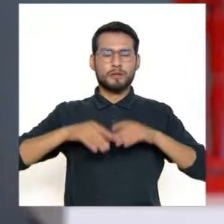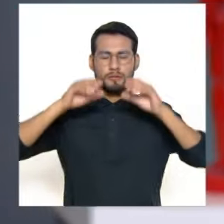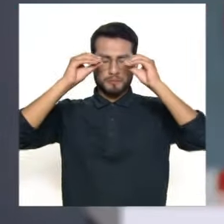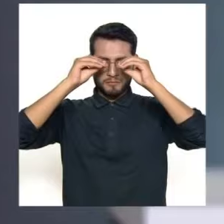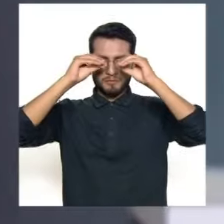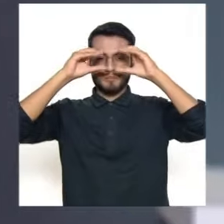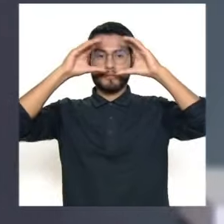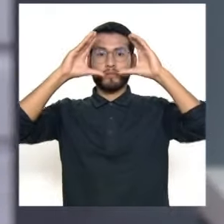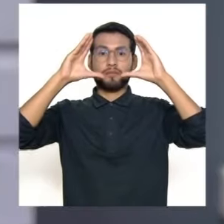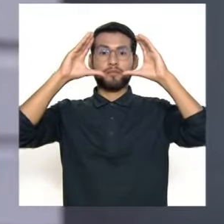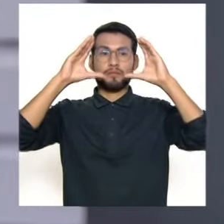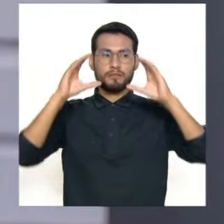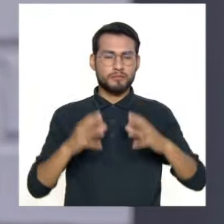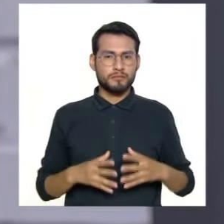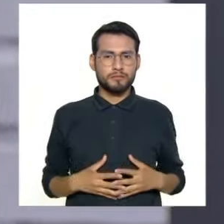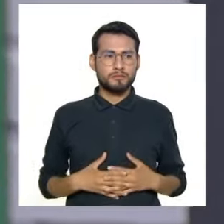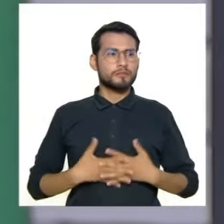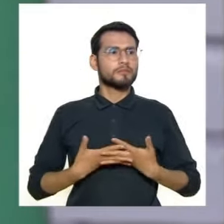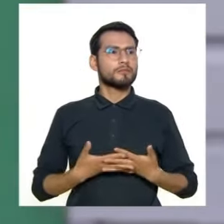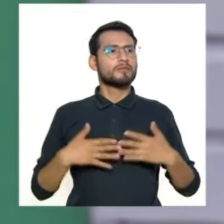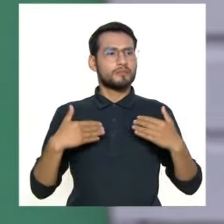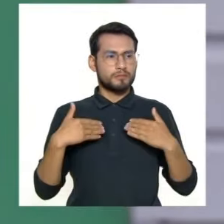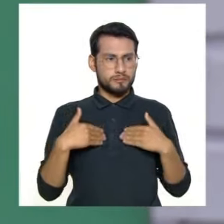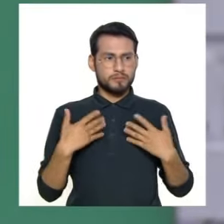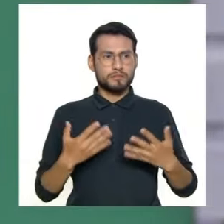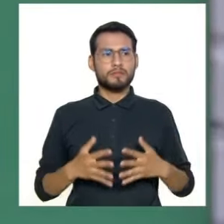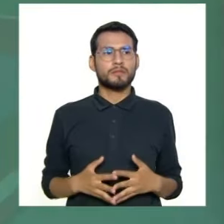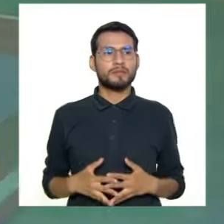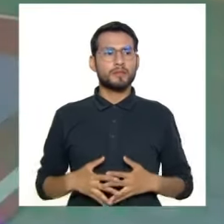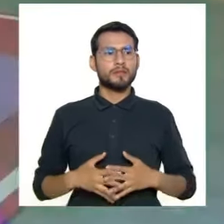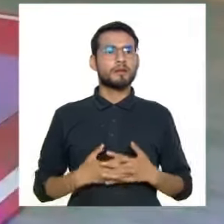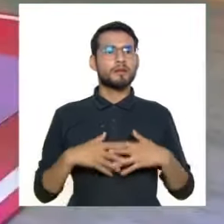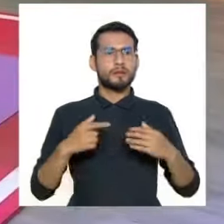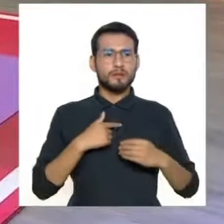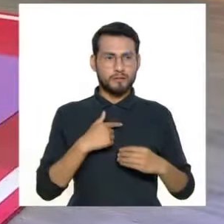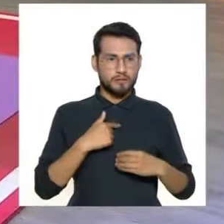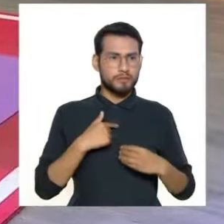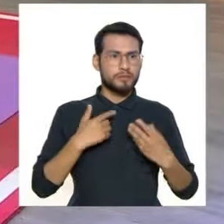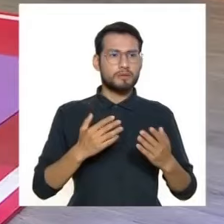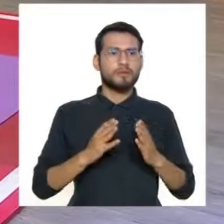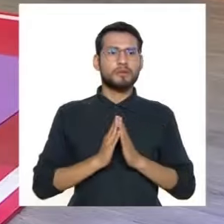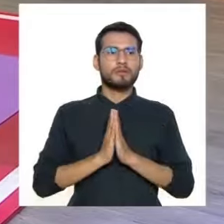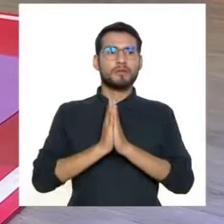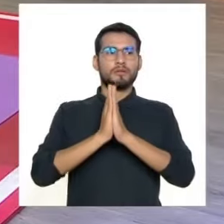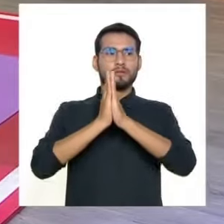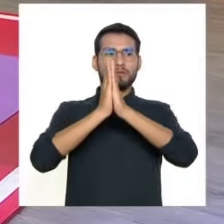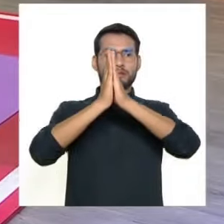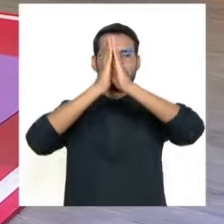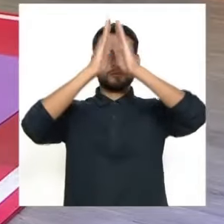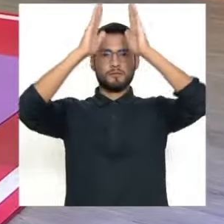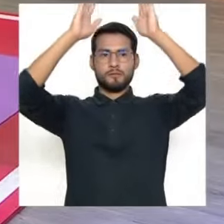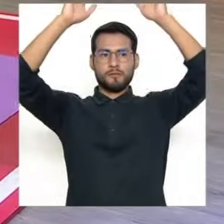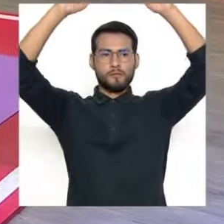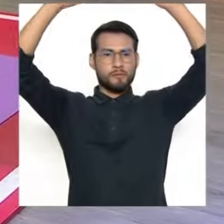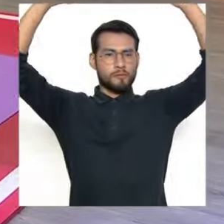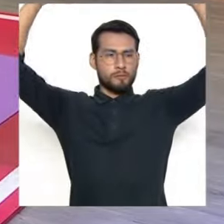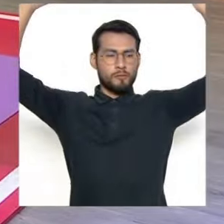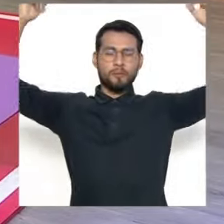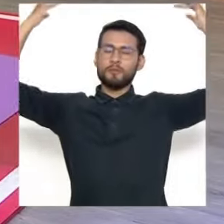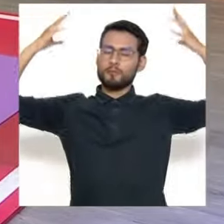ojos empezamos con la secuencia primero todo el lado derecho Okay inhalo llevo los brazos hacia arriba y hacia atrás